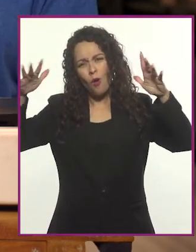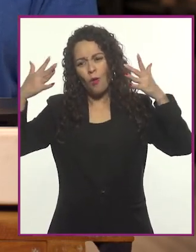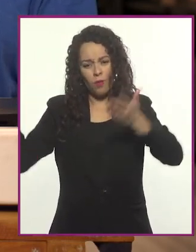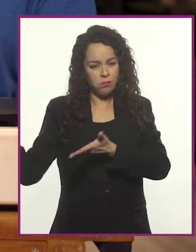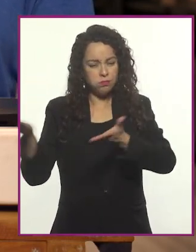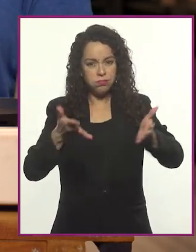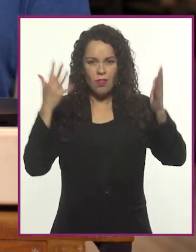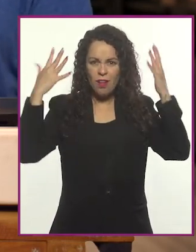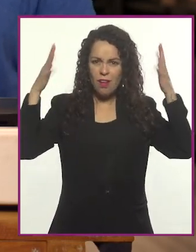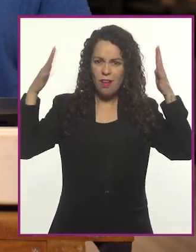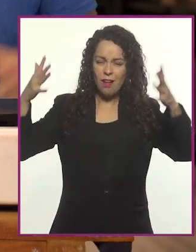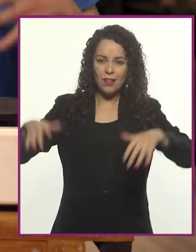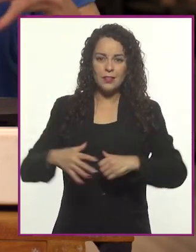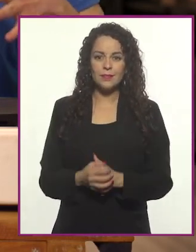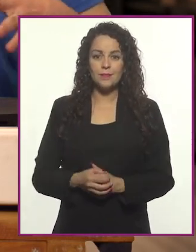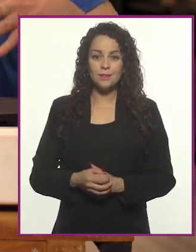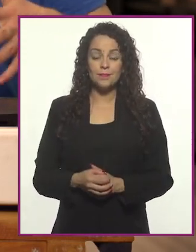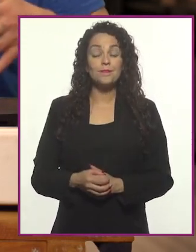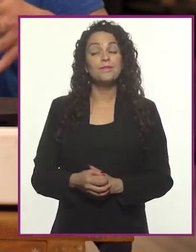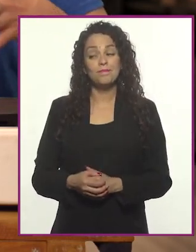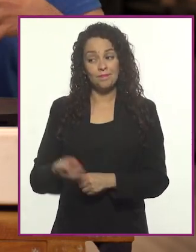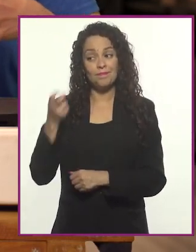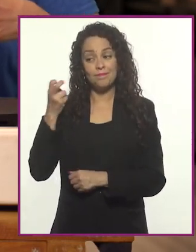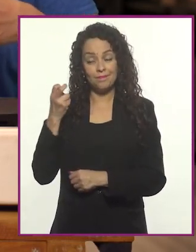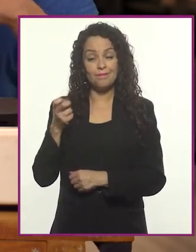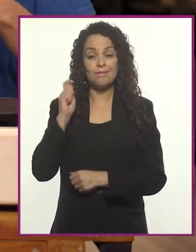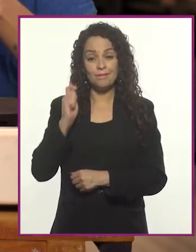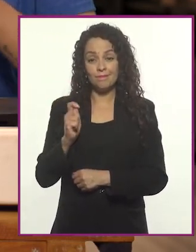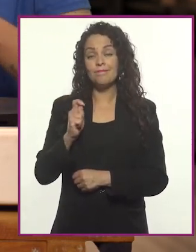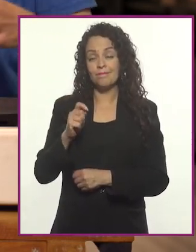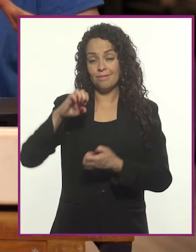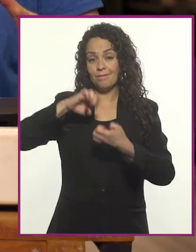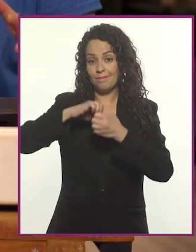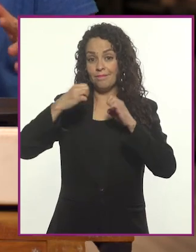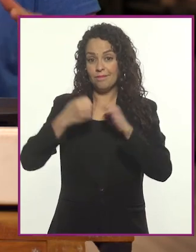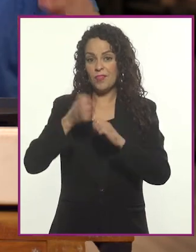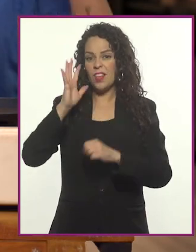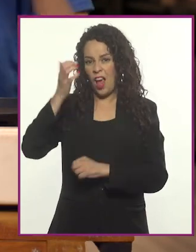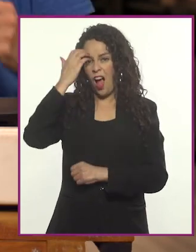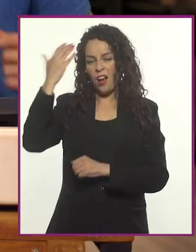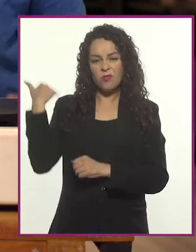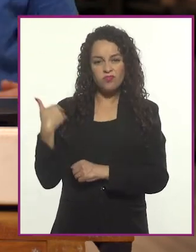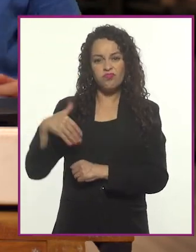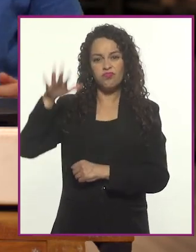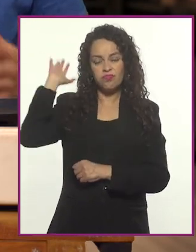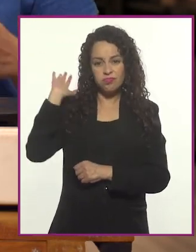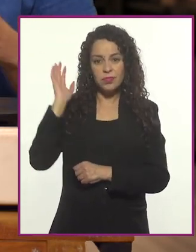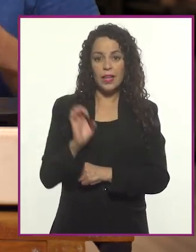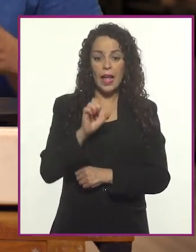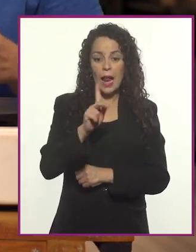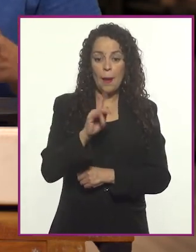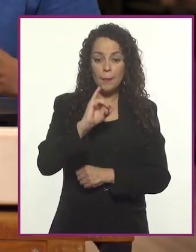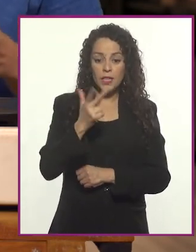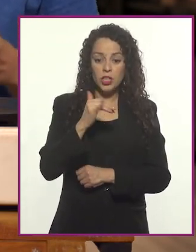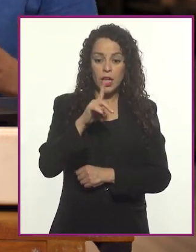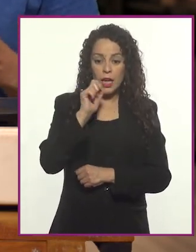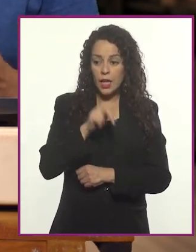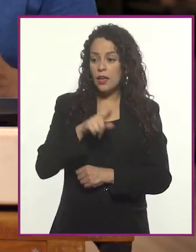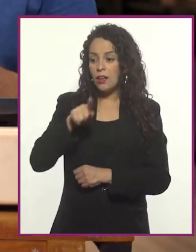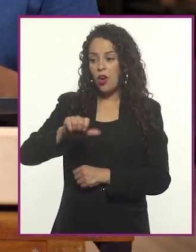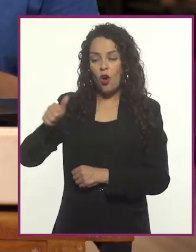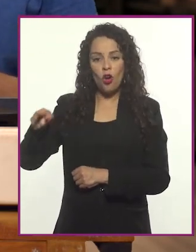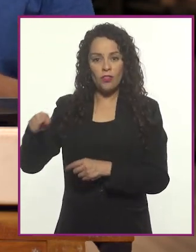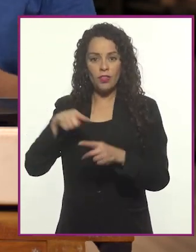aplauso. Es conocida la añeja rivalidad entre el zurdo Vélez y el Pichilín González, desde que el lanzador vestía